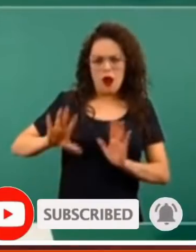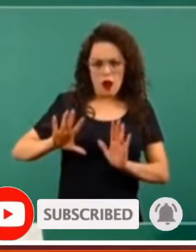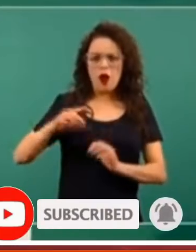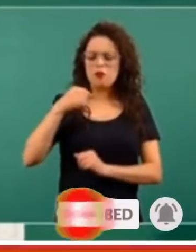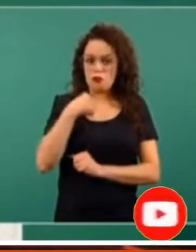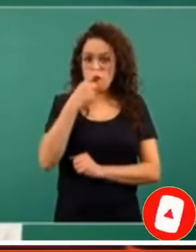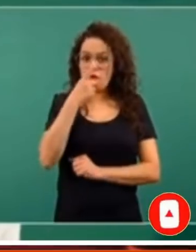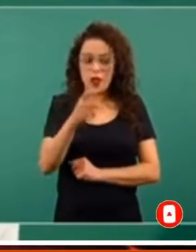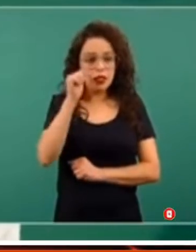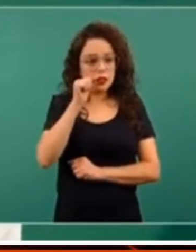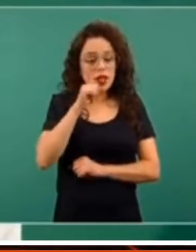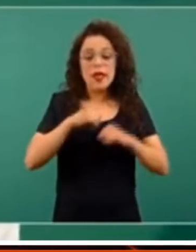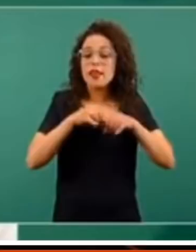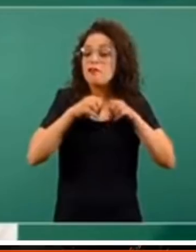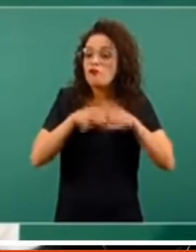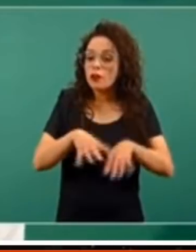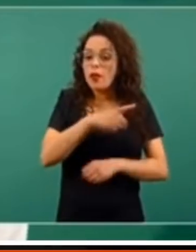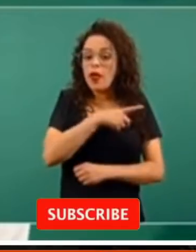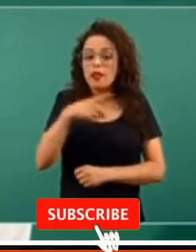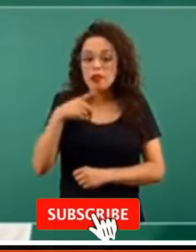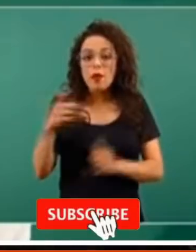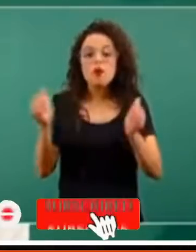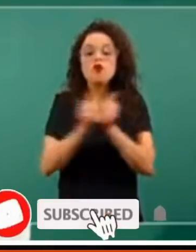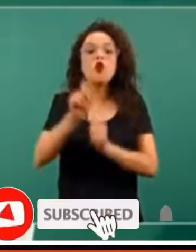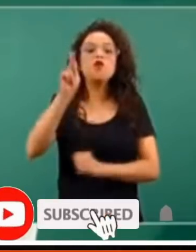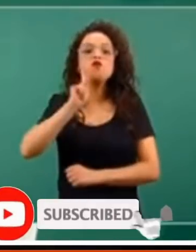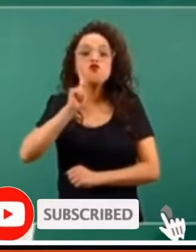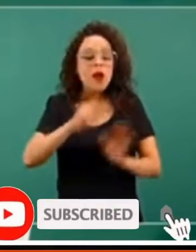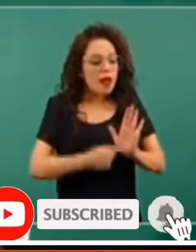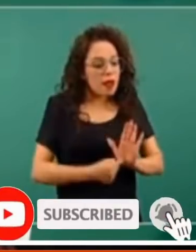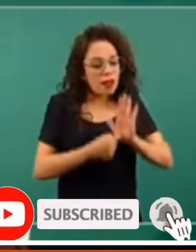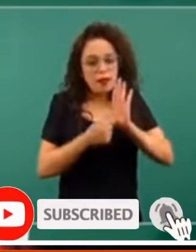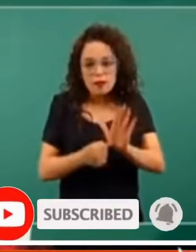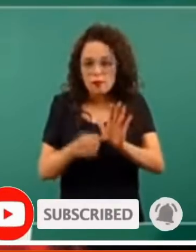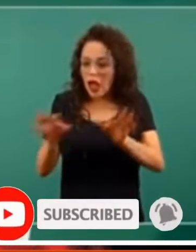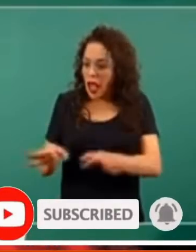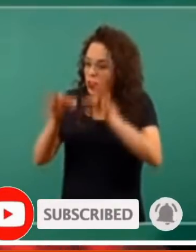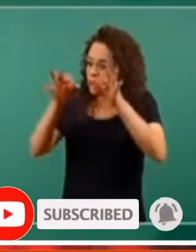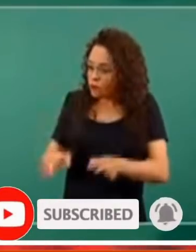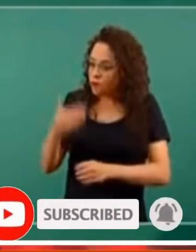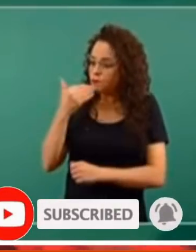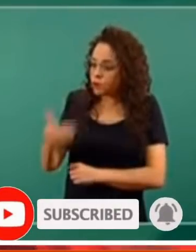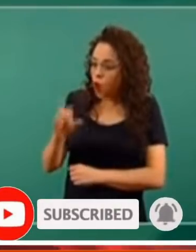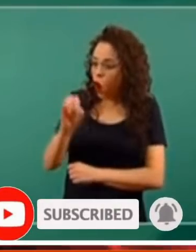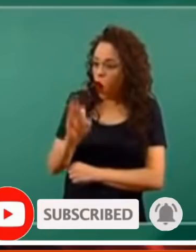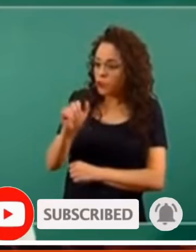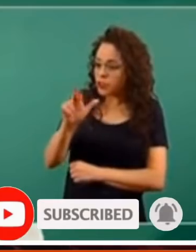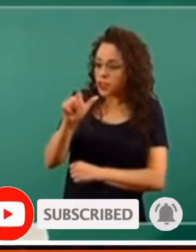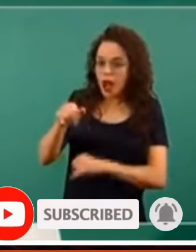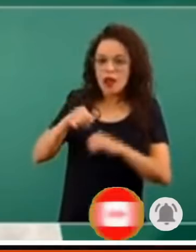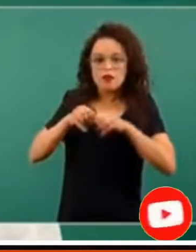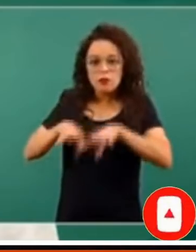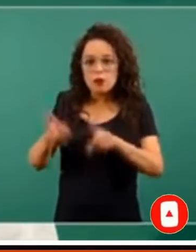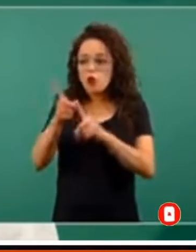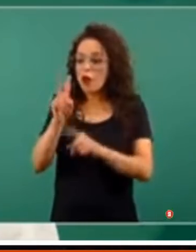información dependa de constatación, de fuentes primarias, de verificación, para que lo que se publica en los